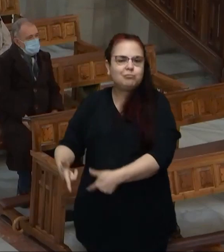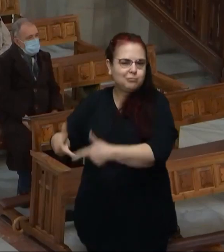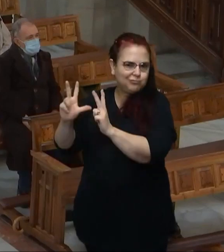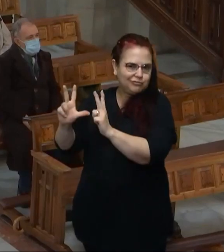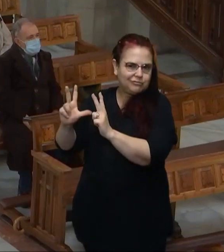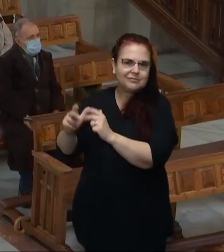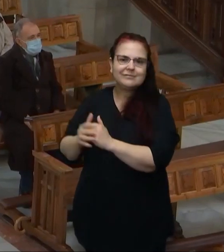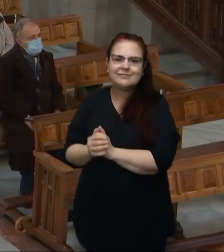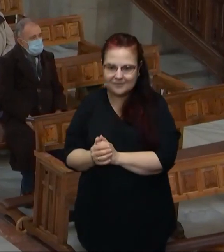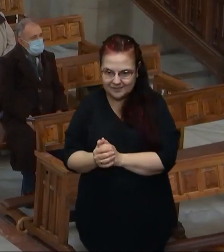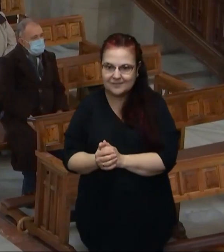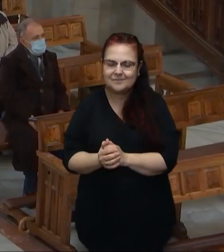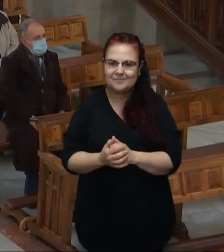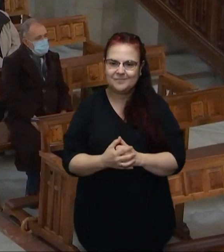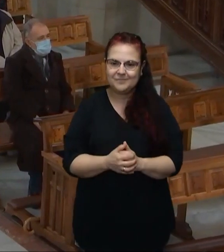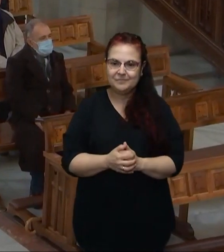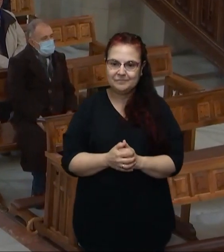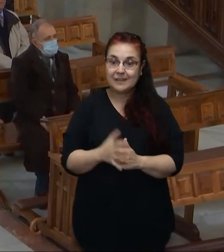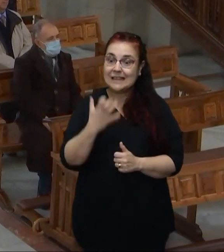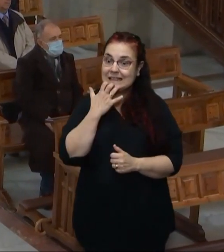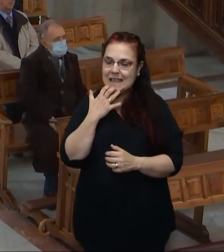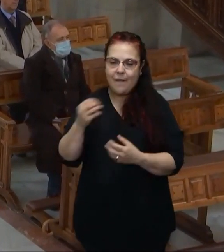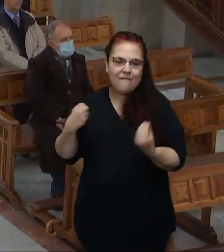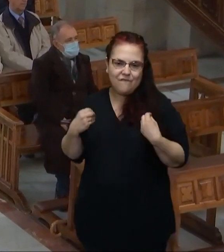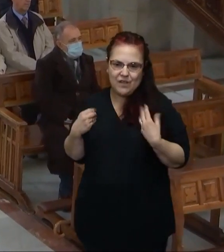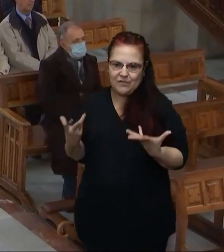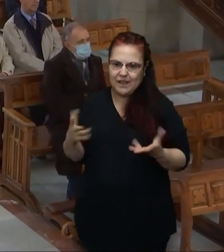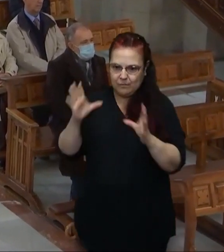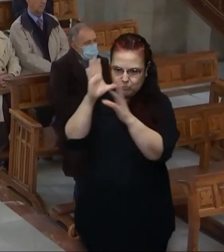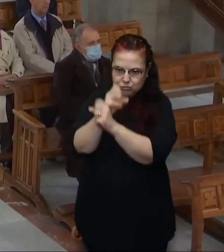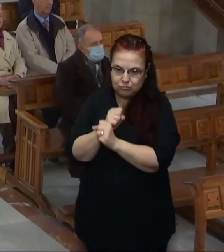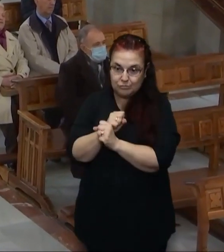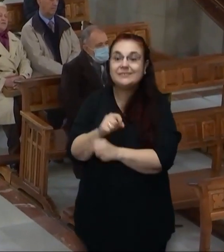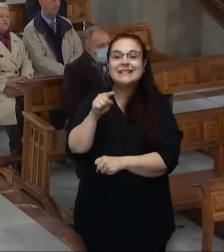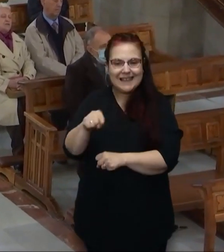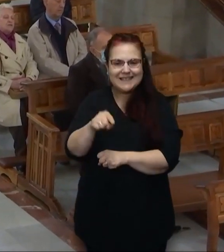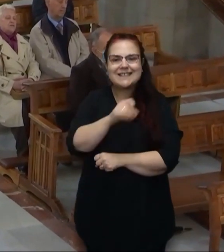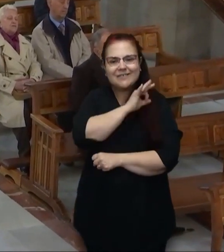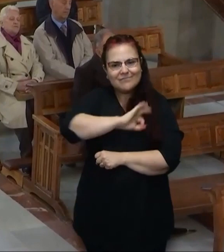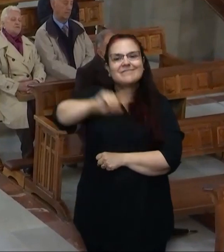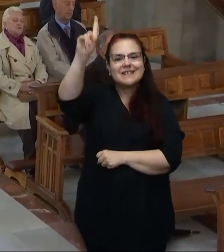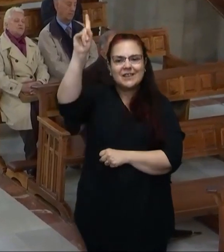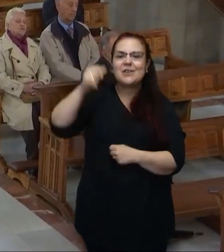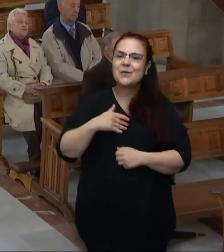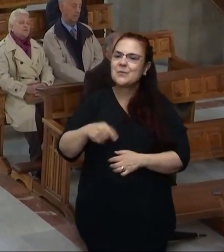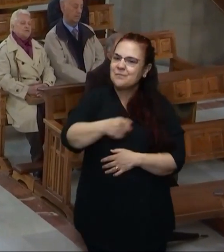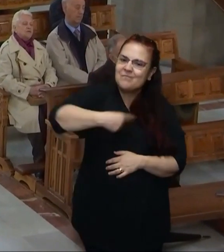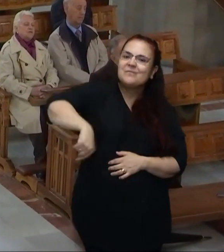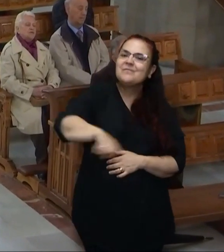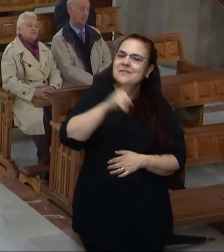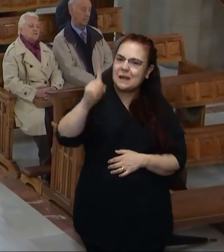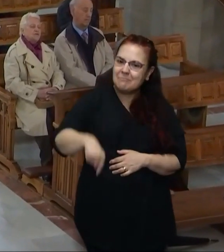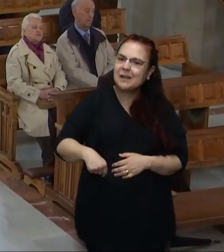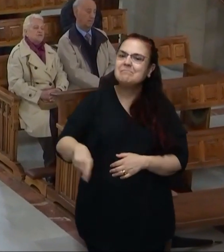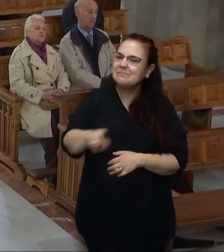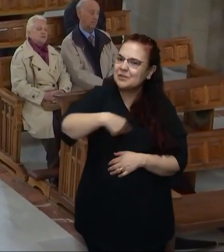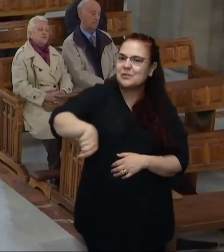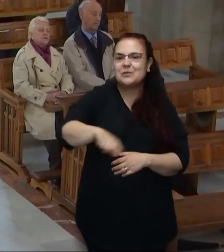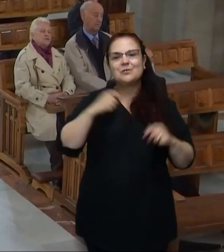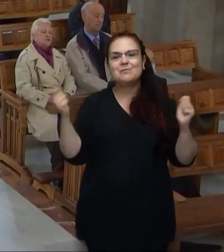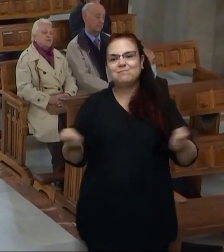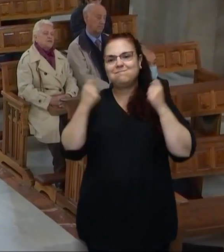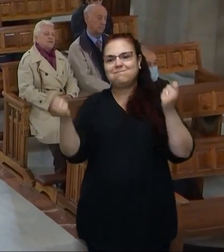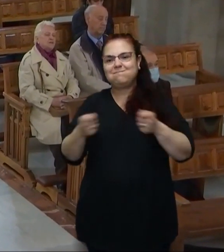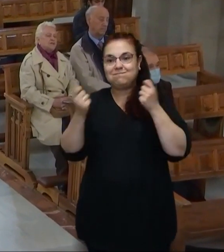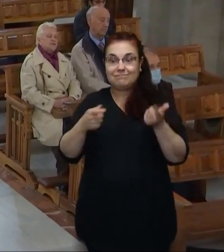la prisión a los que habitan en tinieblas. Este es el Señor al que nosotros también proclamamos como